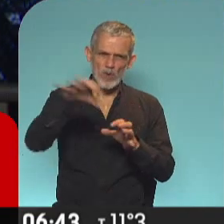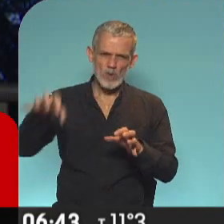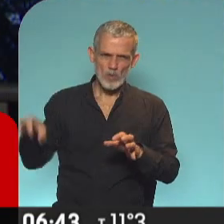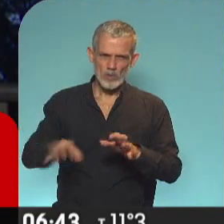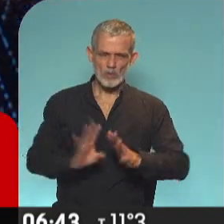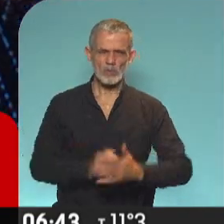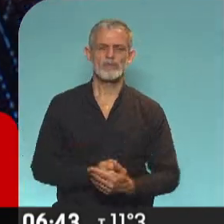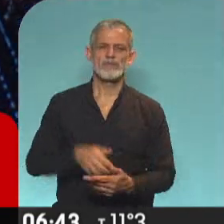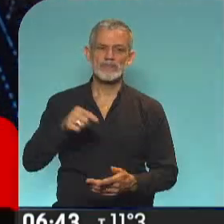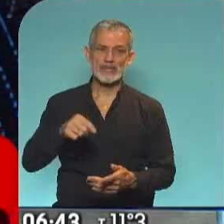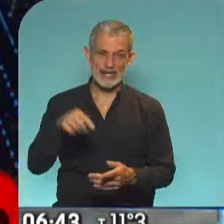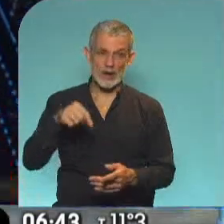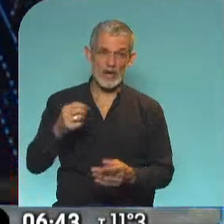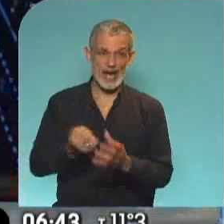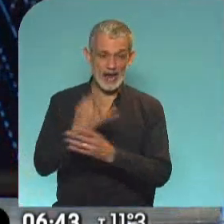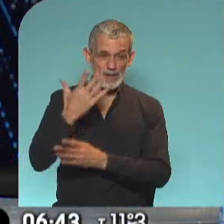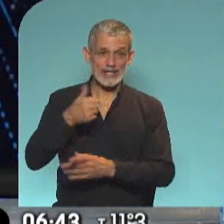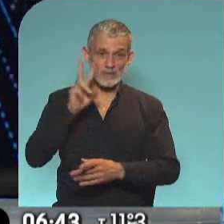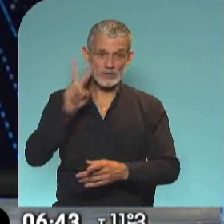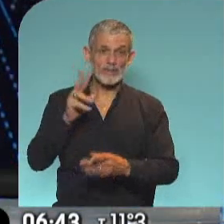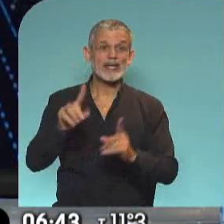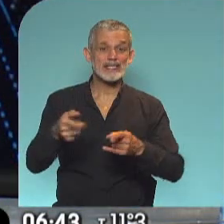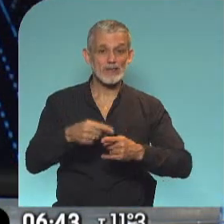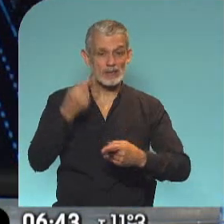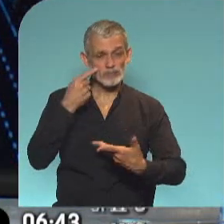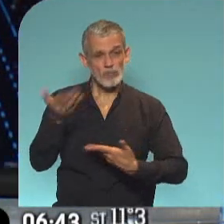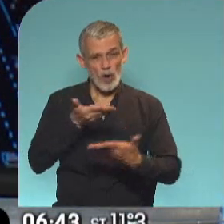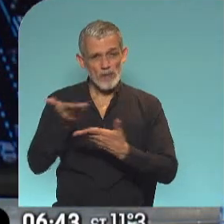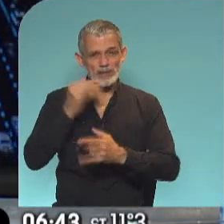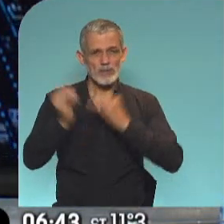muy de cerquita todo lo que está ocurriendo durante esta mañana, y por eso compartimos con ustedes toda la información. La estamos desarrollando.